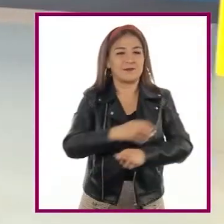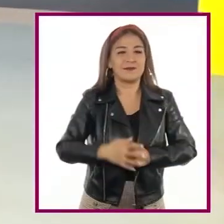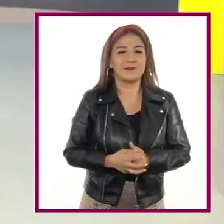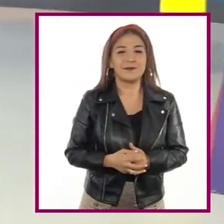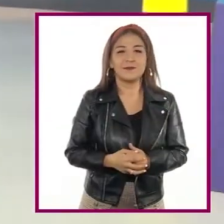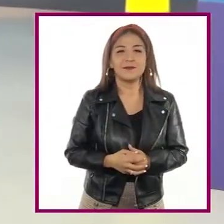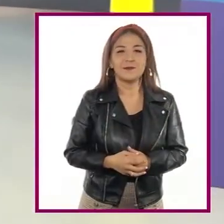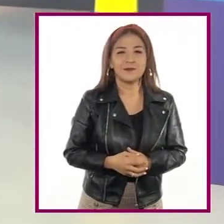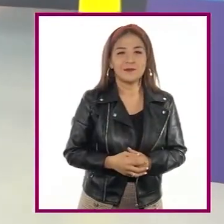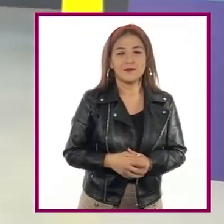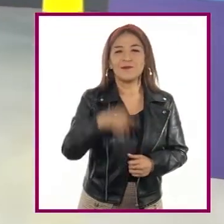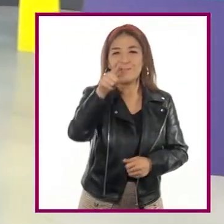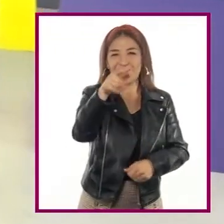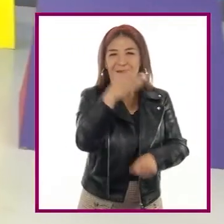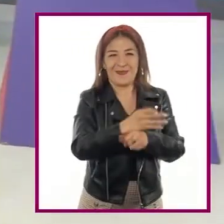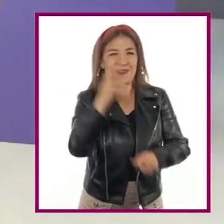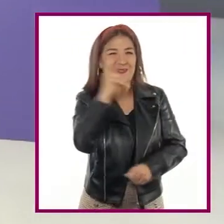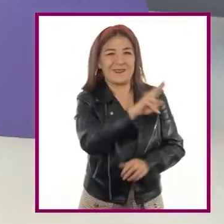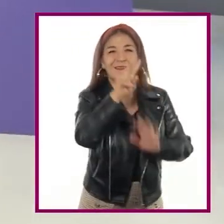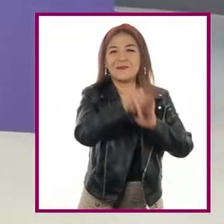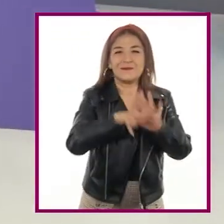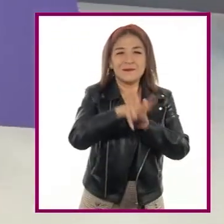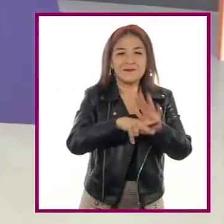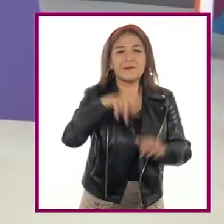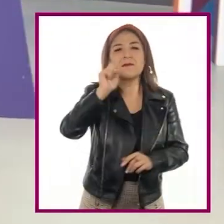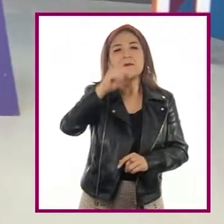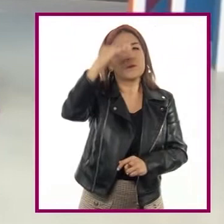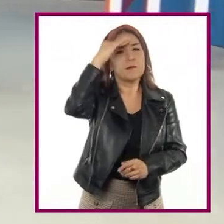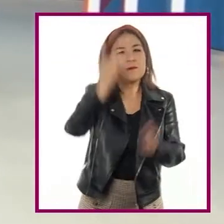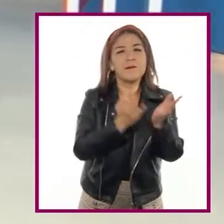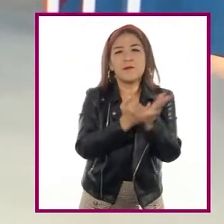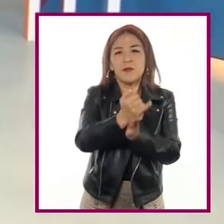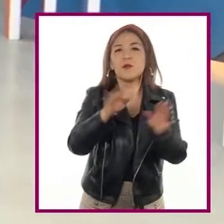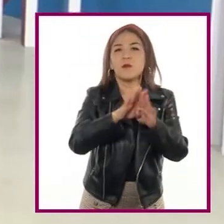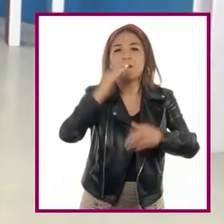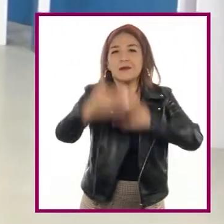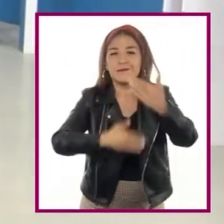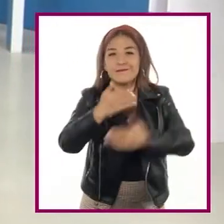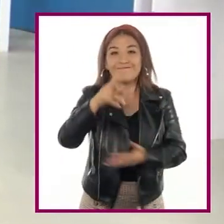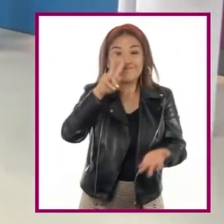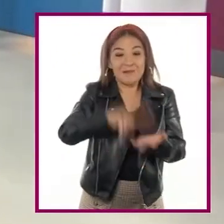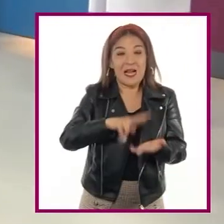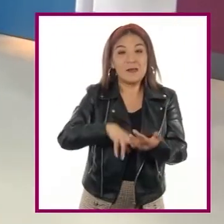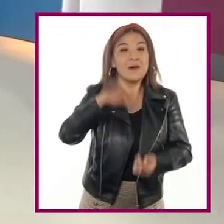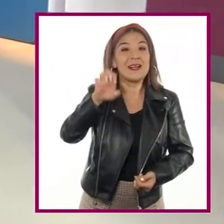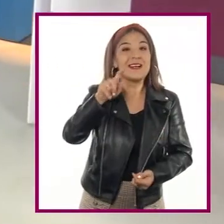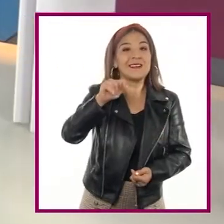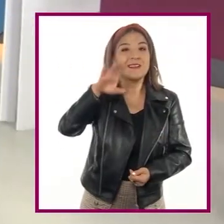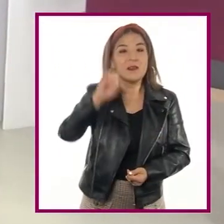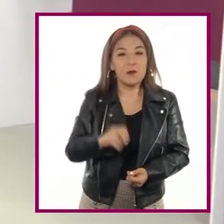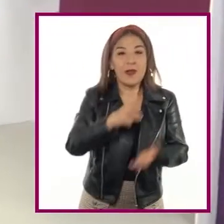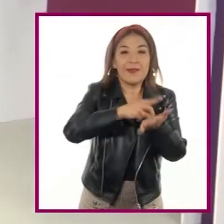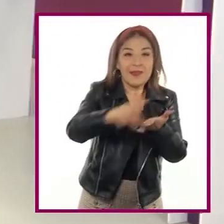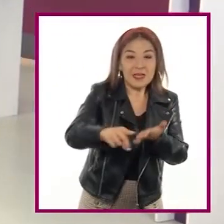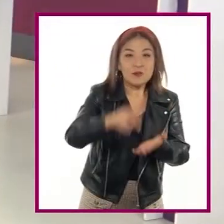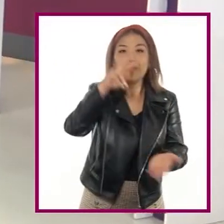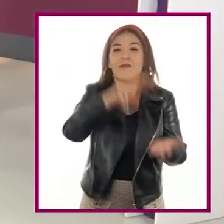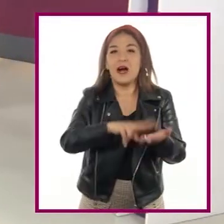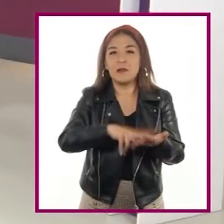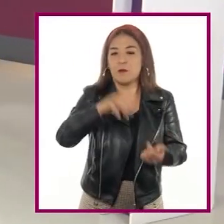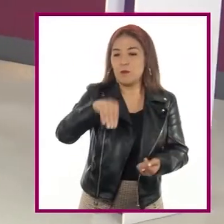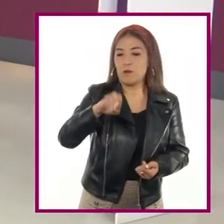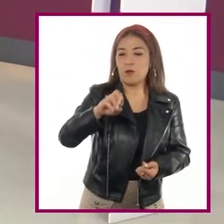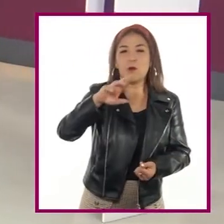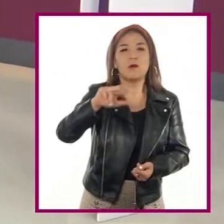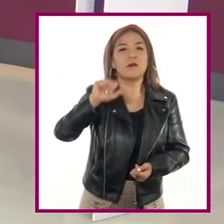Como pudieron apreciar, tomar decisiones autónomas es un proceso basado en principios éticos, derechos y valores morales, así